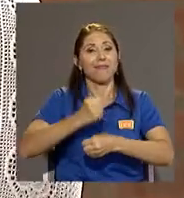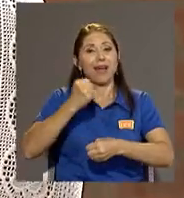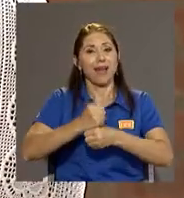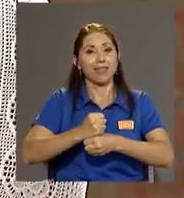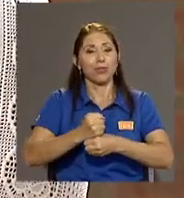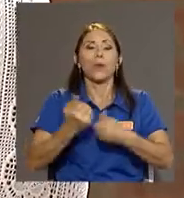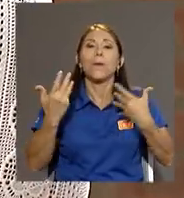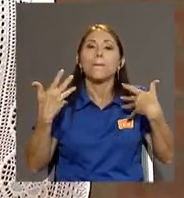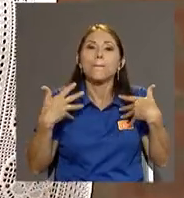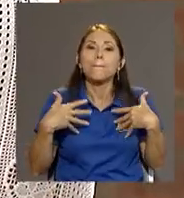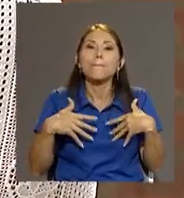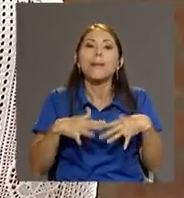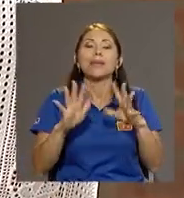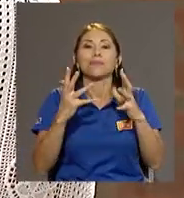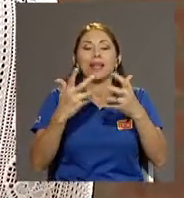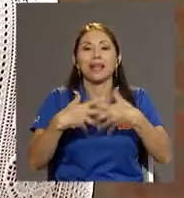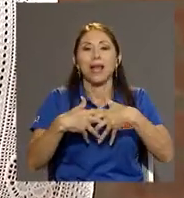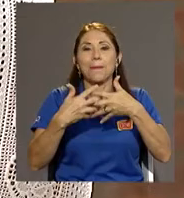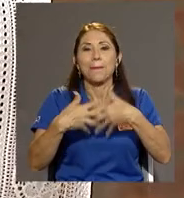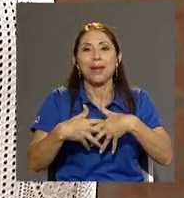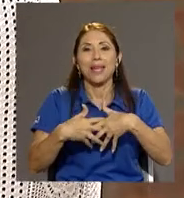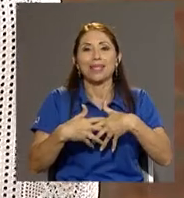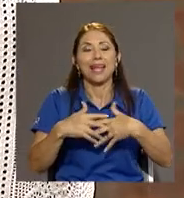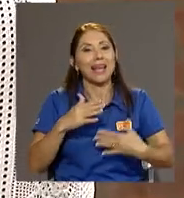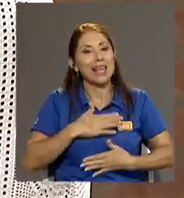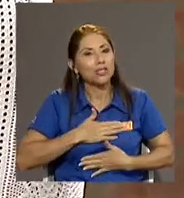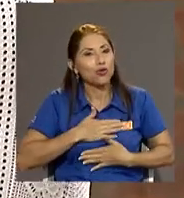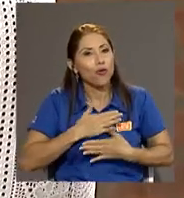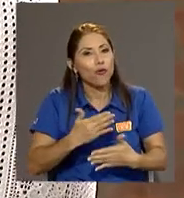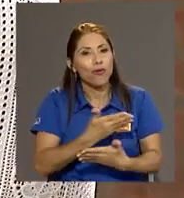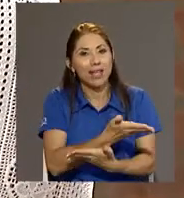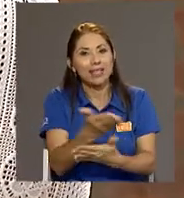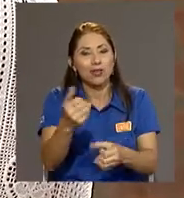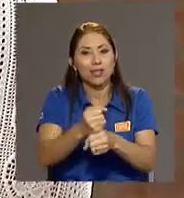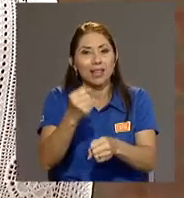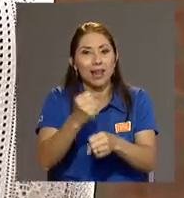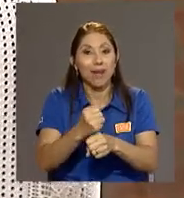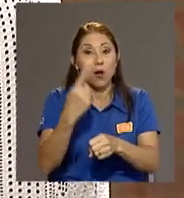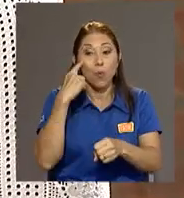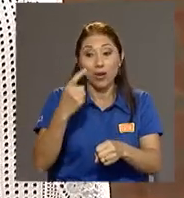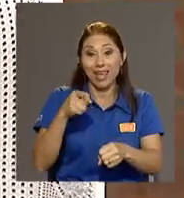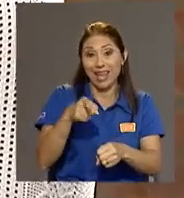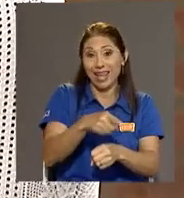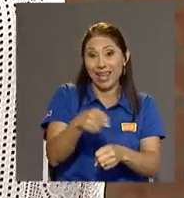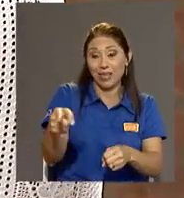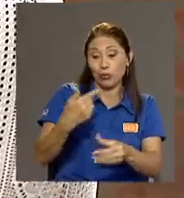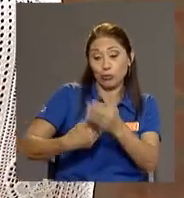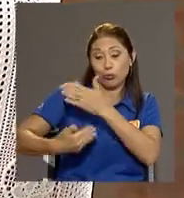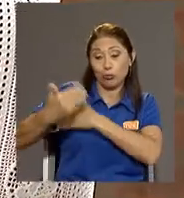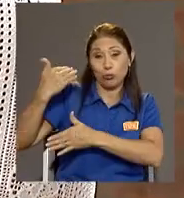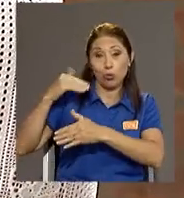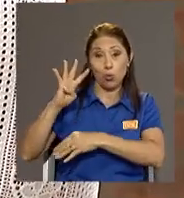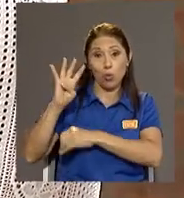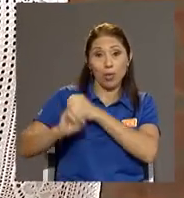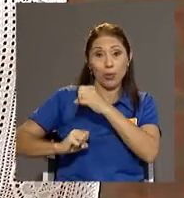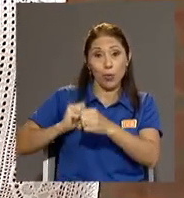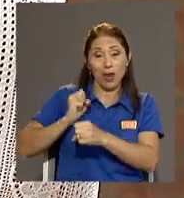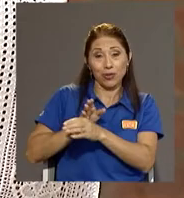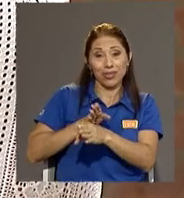empresa les ofrece el trabajo por el desempeño que han tenido durante todos los 4